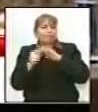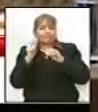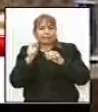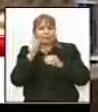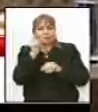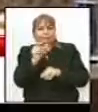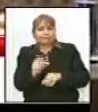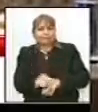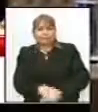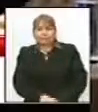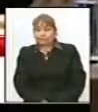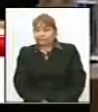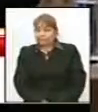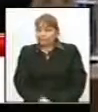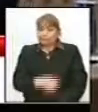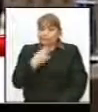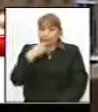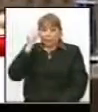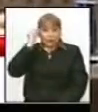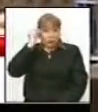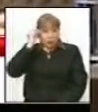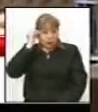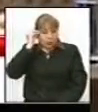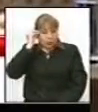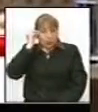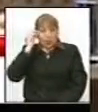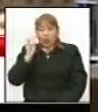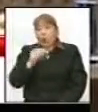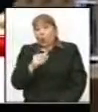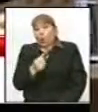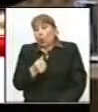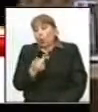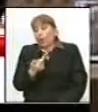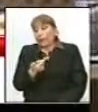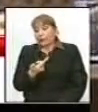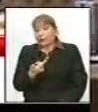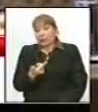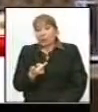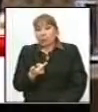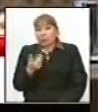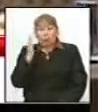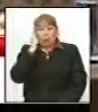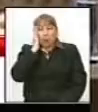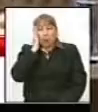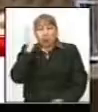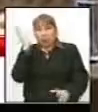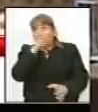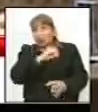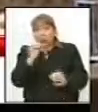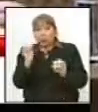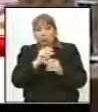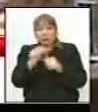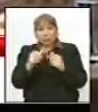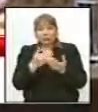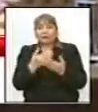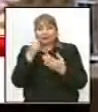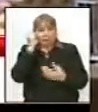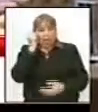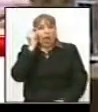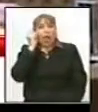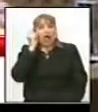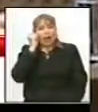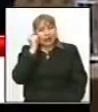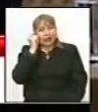persona. Porque si hubiera sido un ingeniero o una persona que no está vinculado con los delitos, podríamos entenderlo